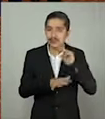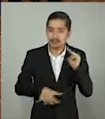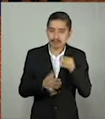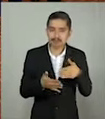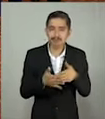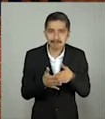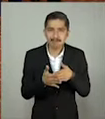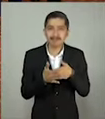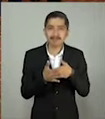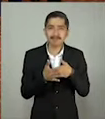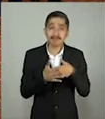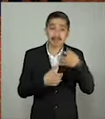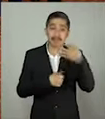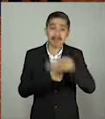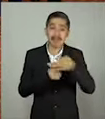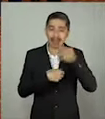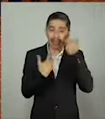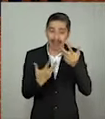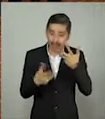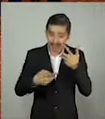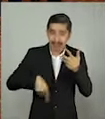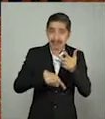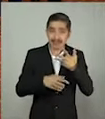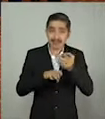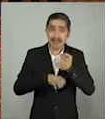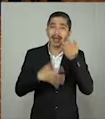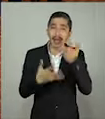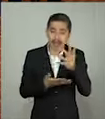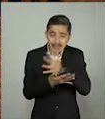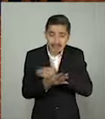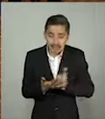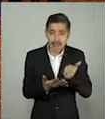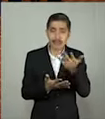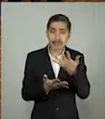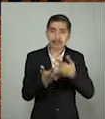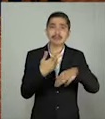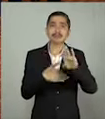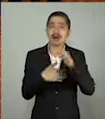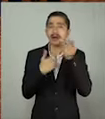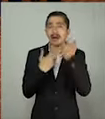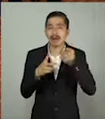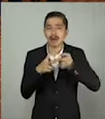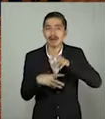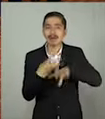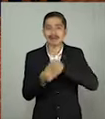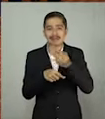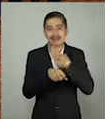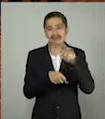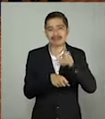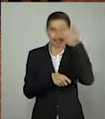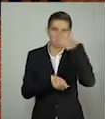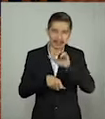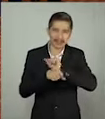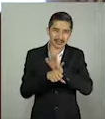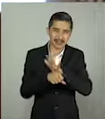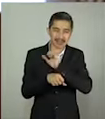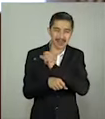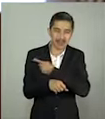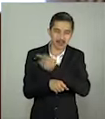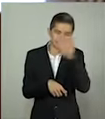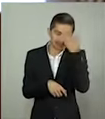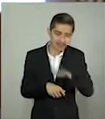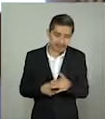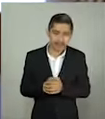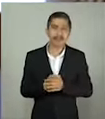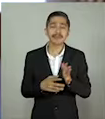Michoacán mientras el Estado intenta recuperarse de la crisis económica causada por la crisis sanitaria. Hoy